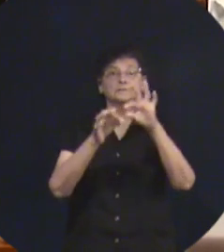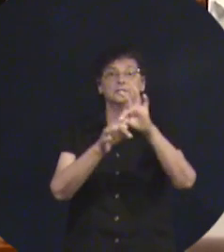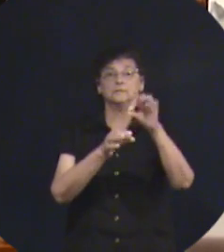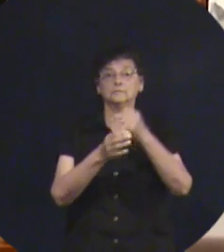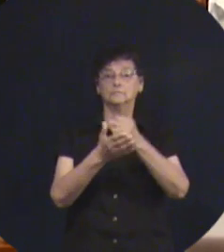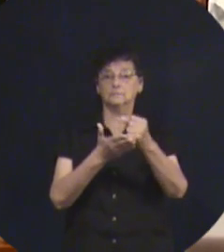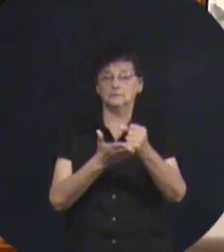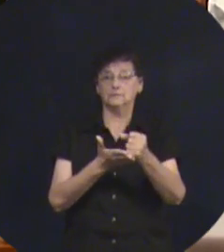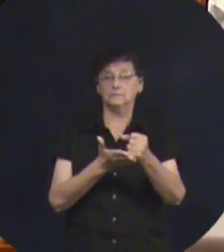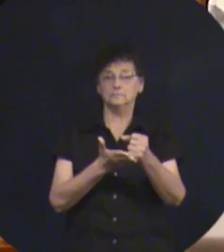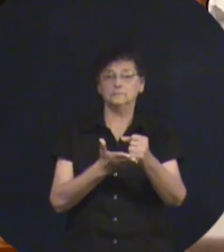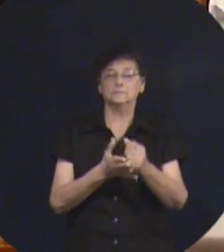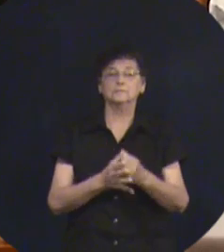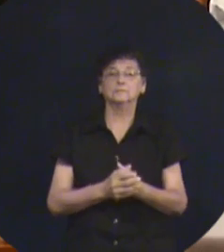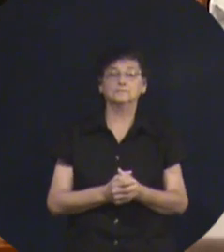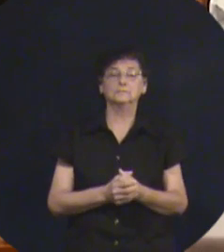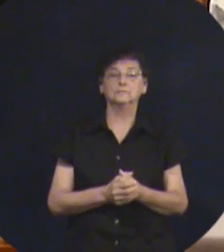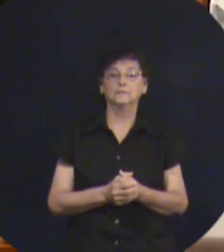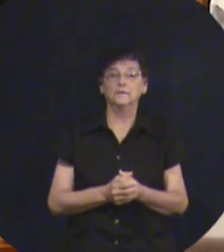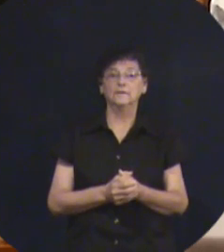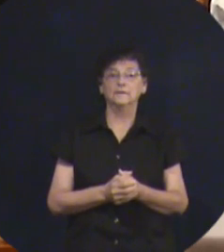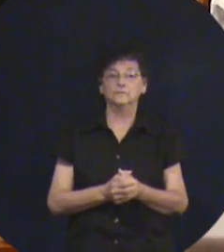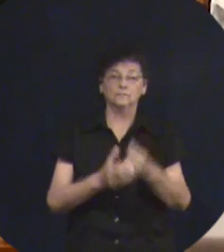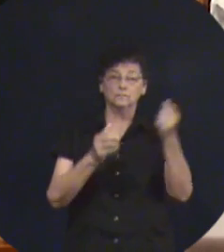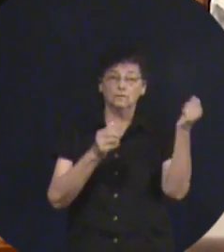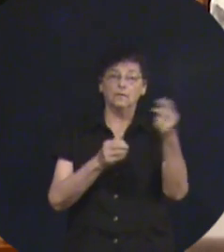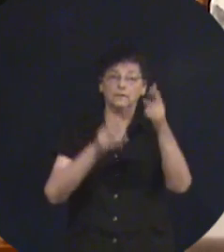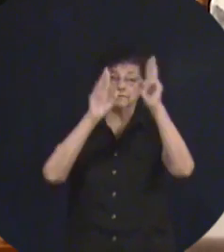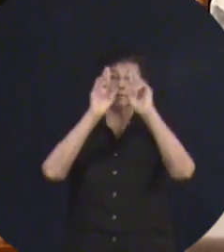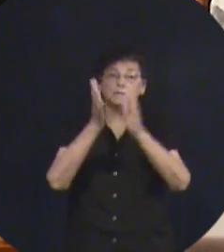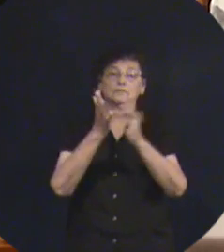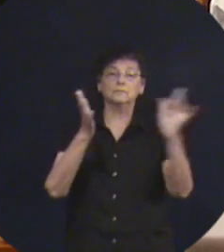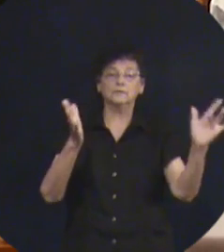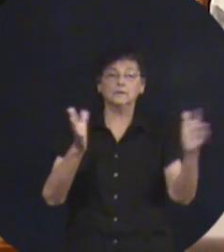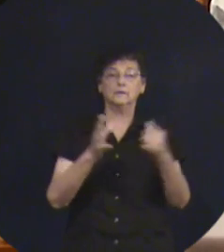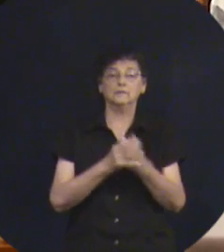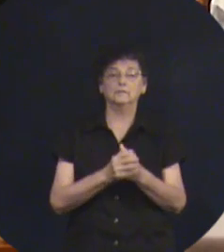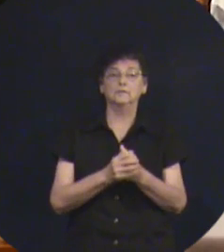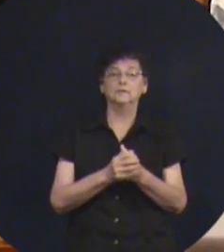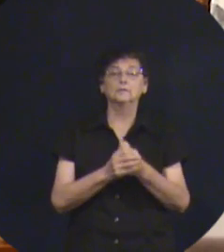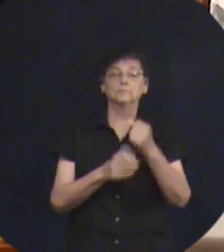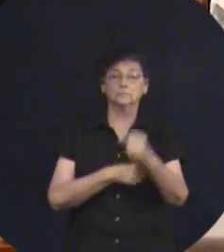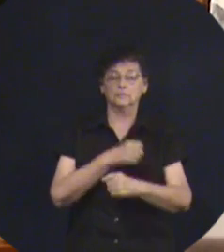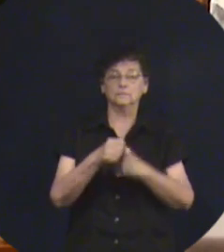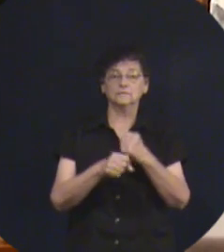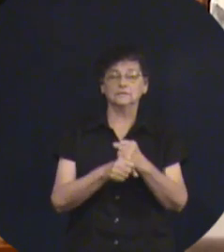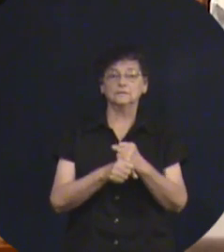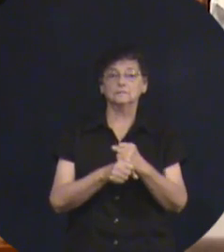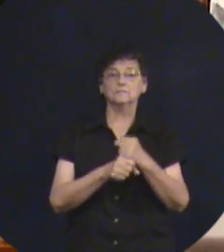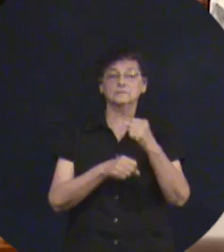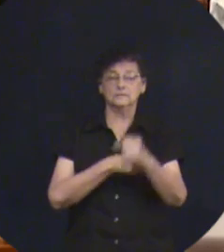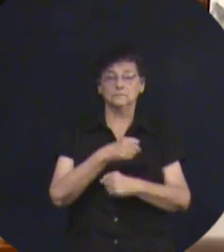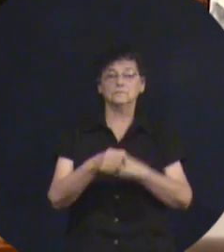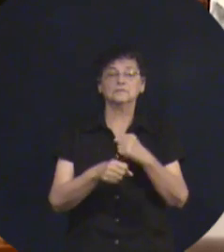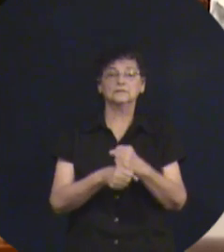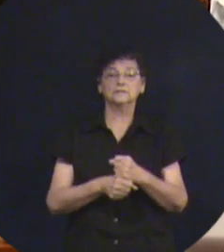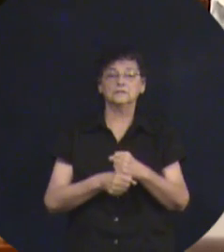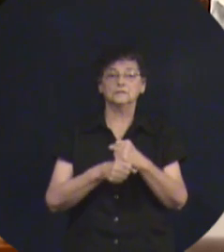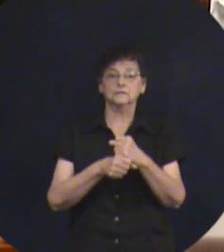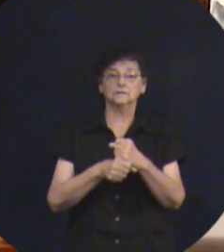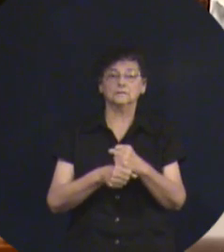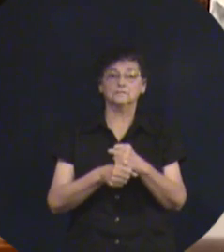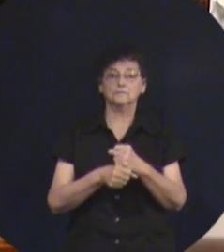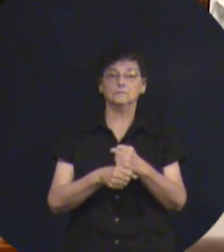del Espíritu Santo, todo honor y toda gloria, por los siglos de los